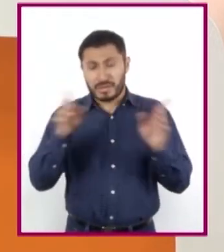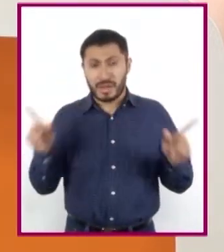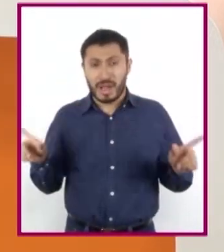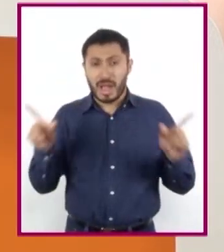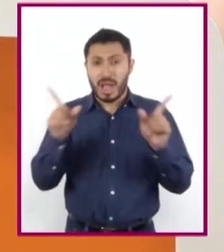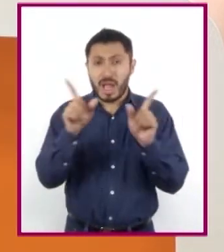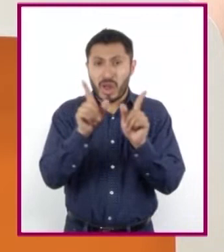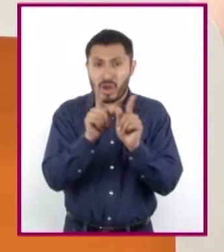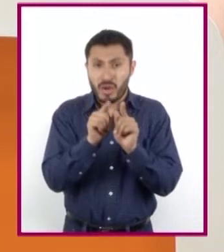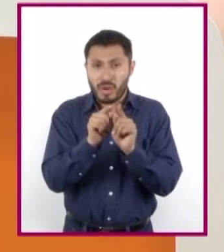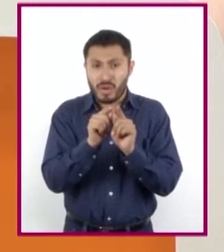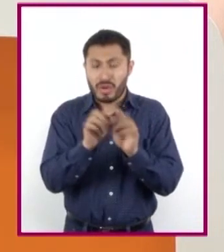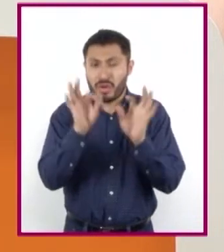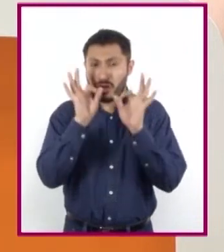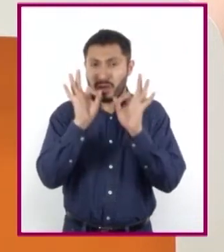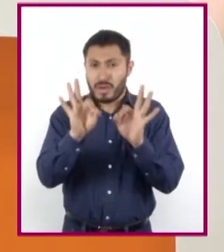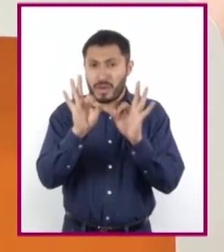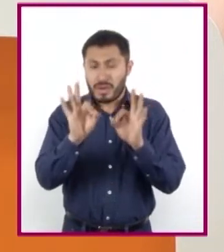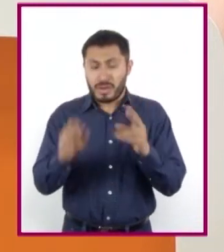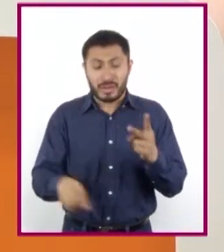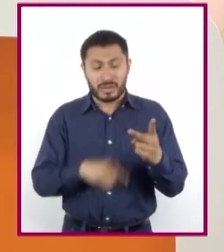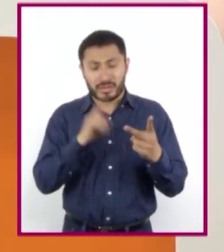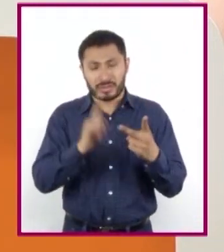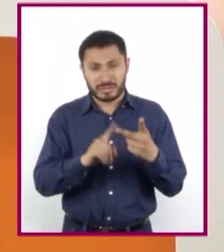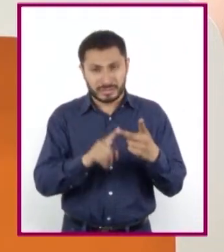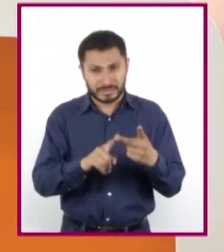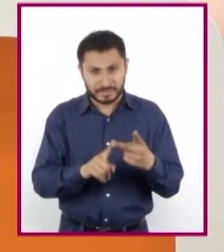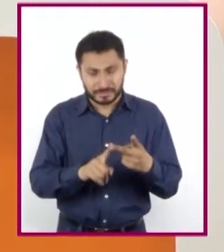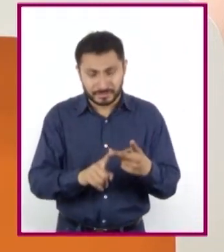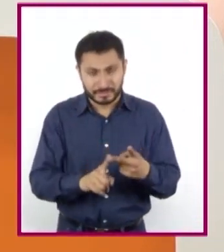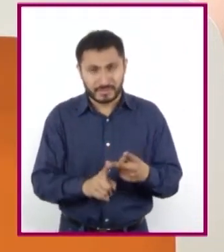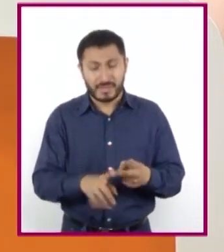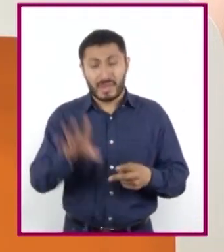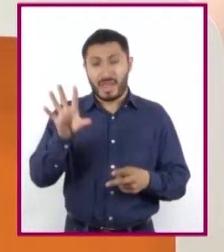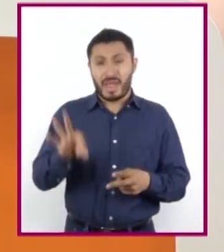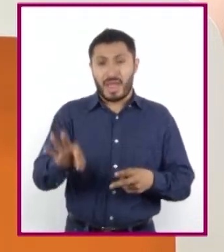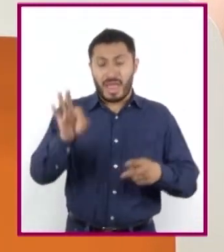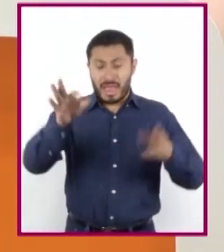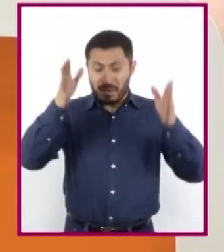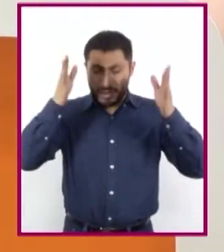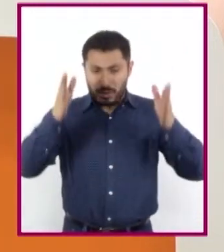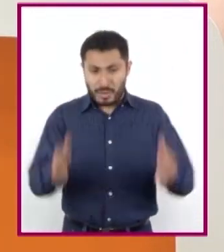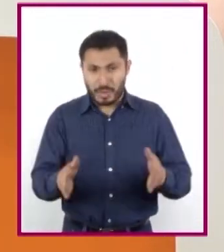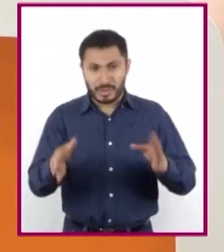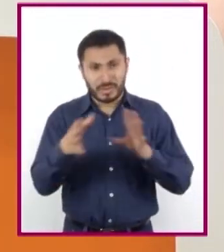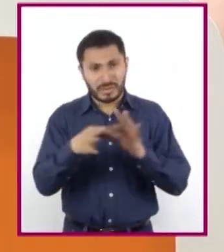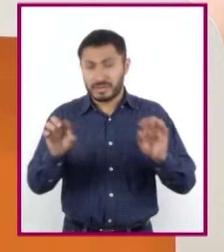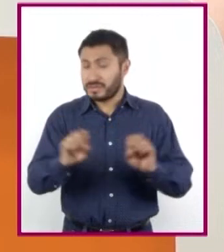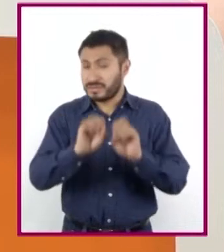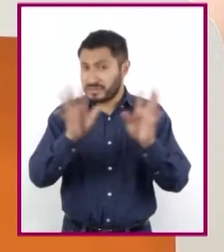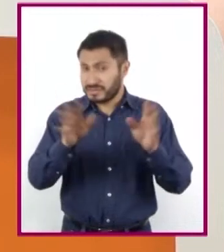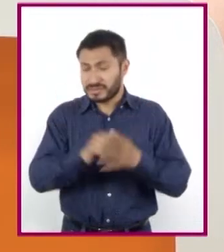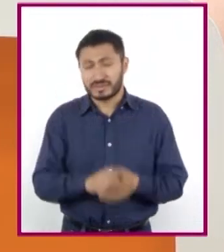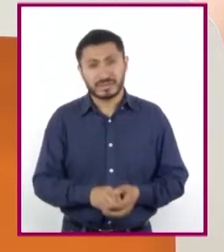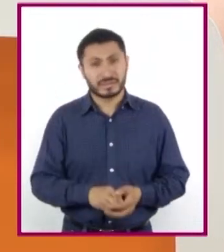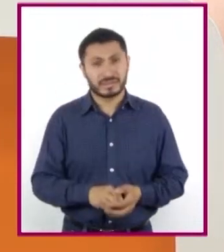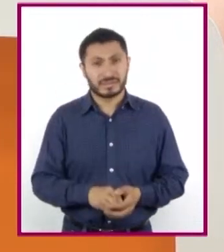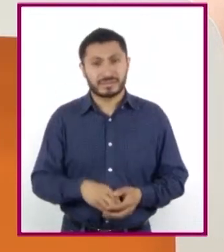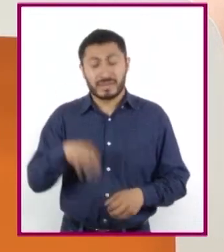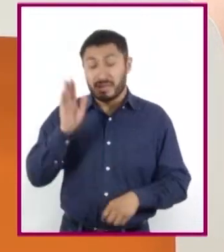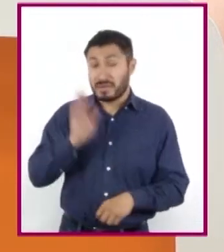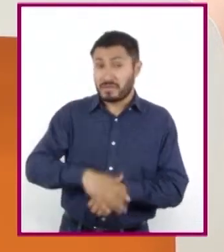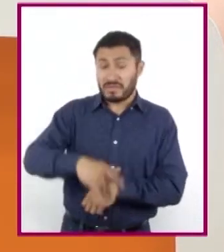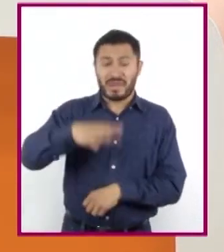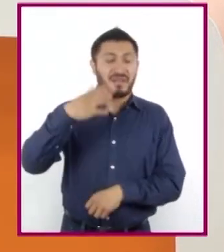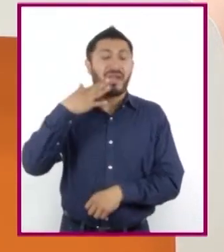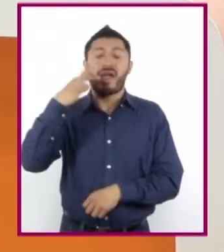concisos y claros, delimitar claramente el tema a investigar. Para hacer más sencilla la formulación